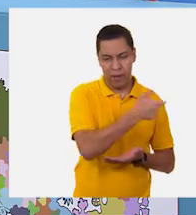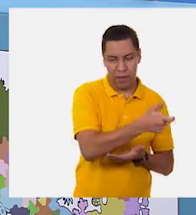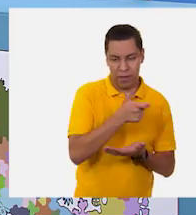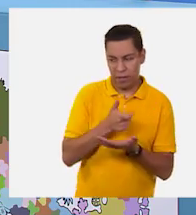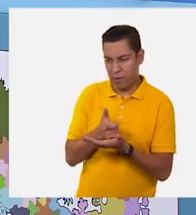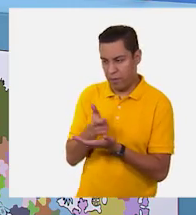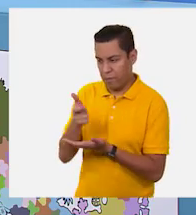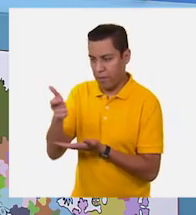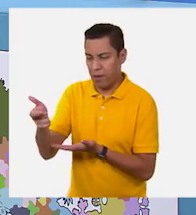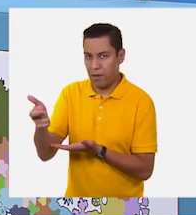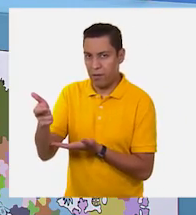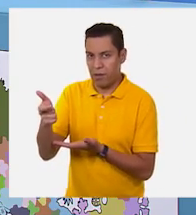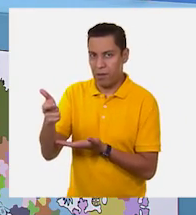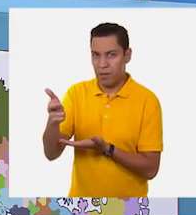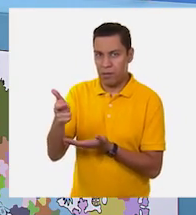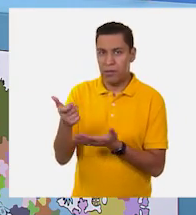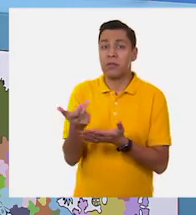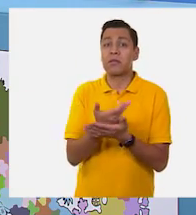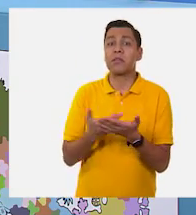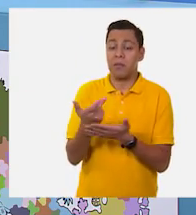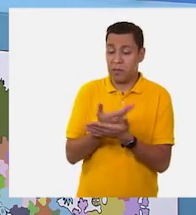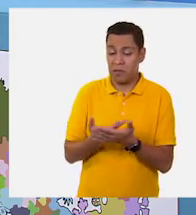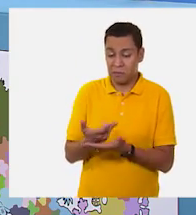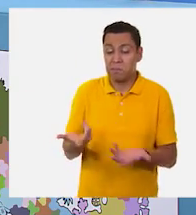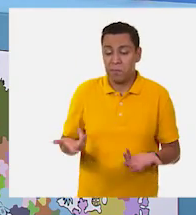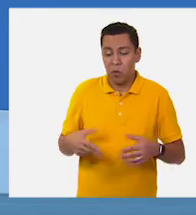Ok, ¿cómo lo harías, calcetón?